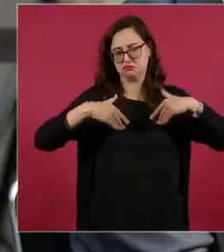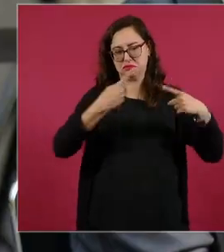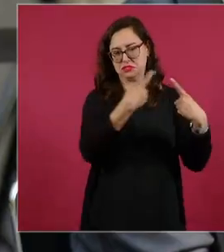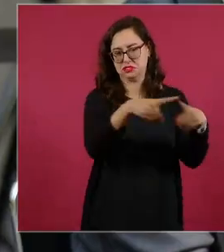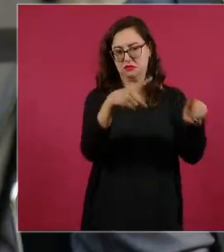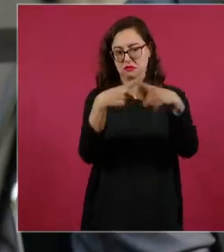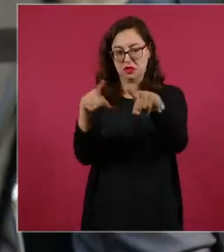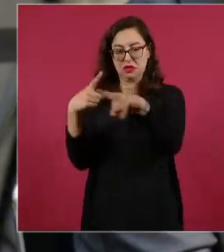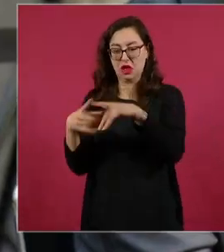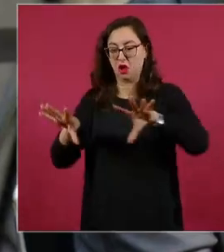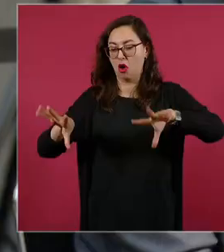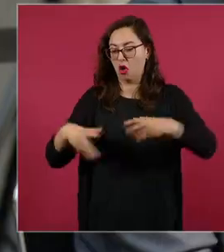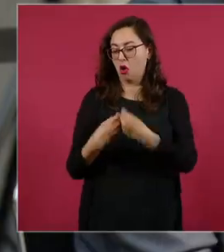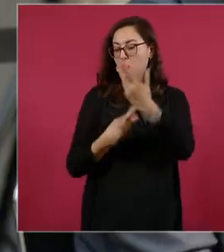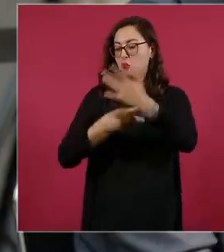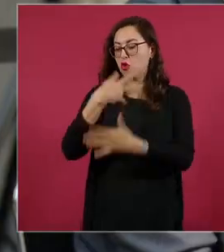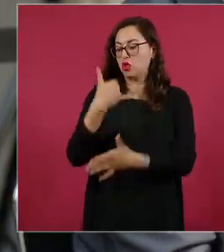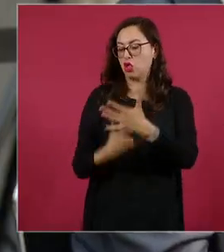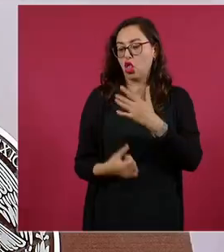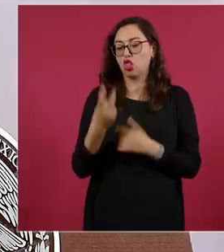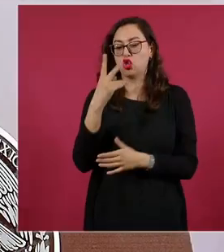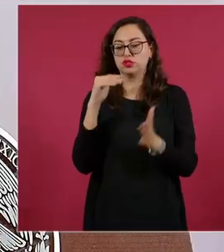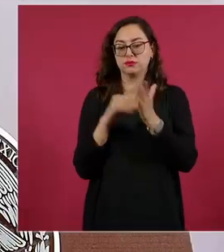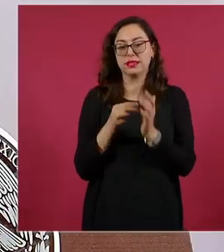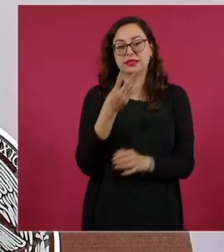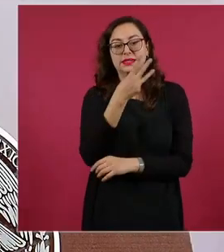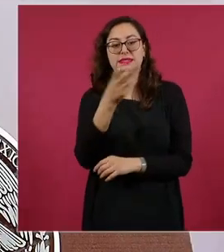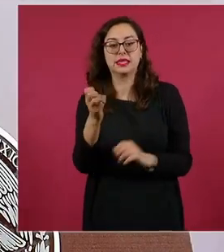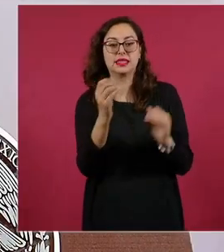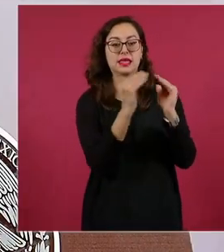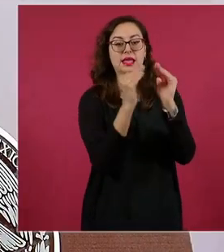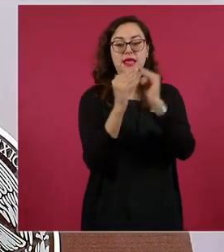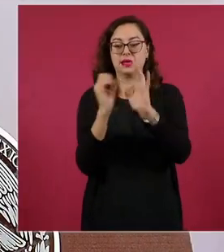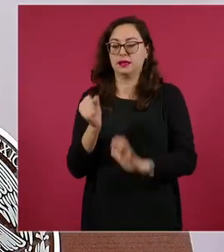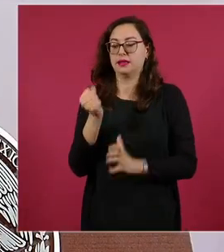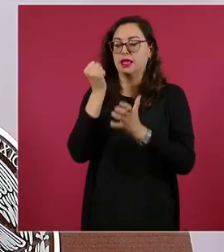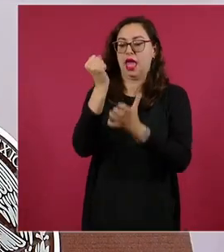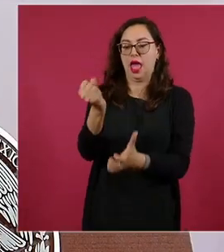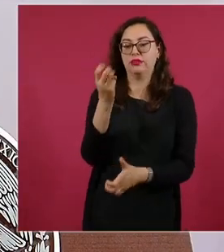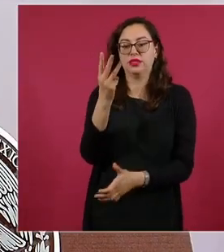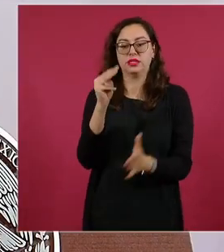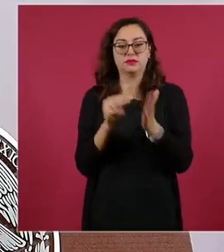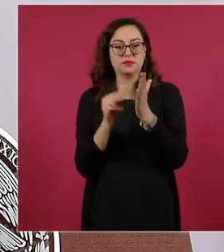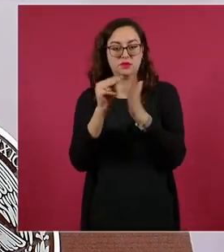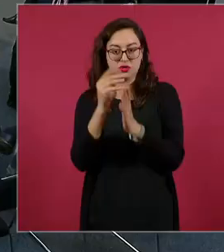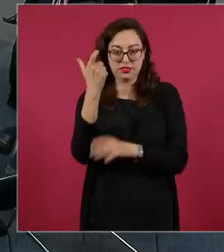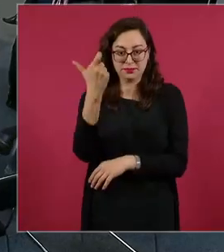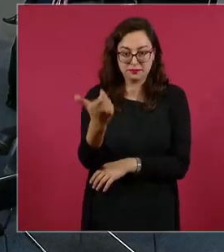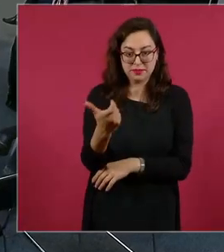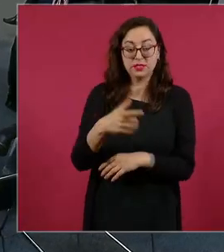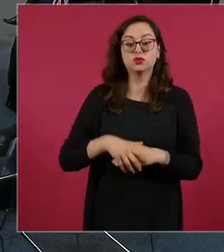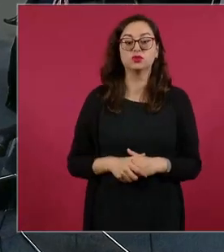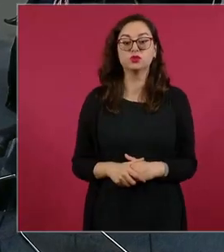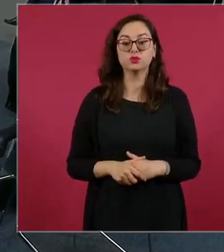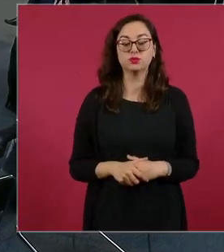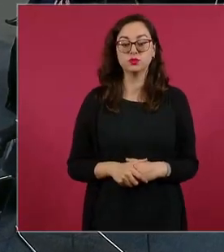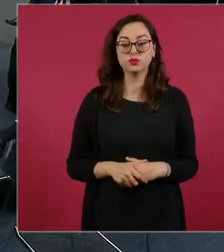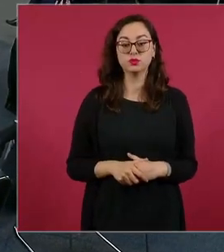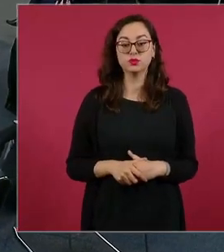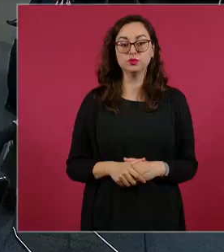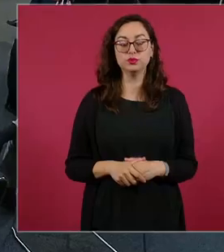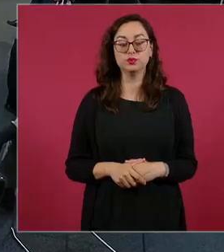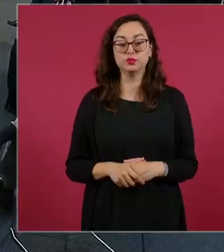proyecto de dos mil trescientas viviendas con una inversión total de tres mil millones de pesos ¿cuándo podría estar cumplido ya